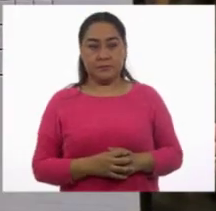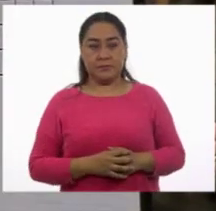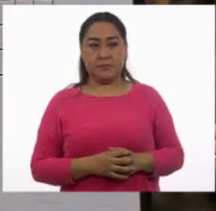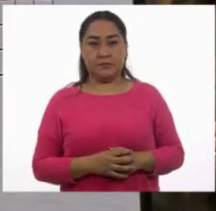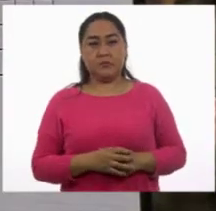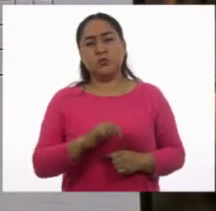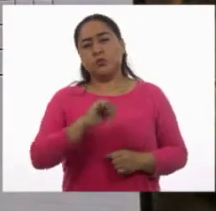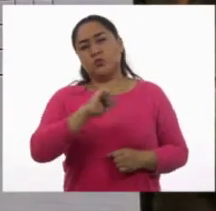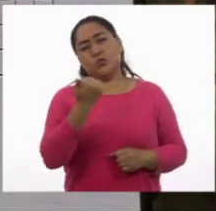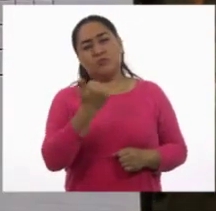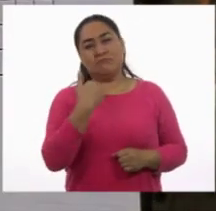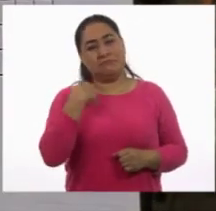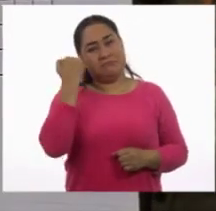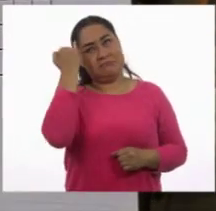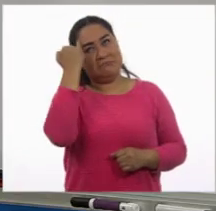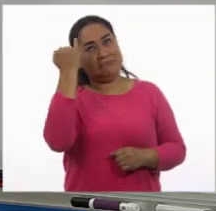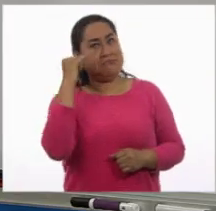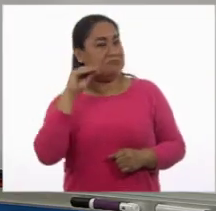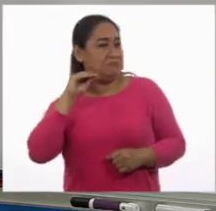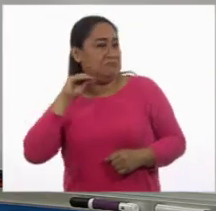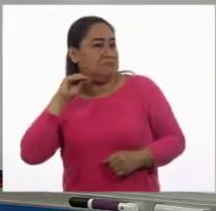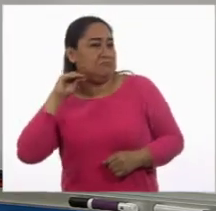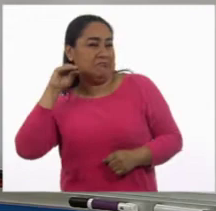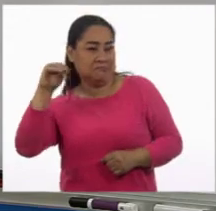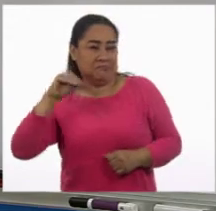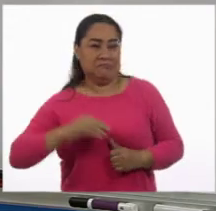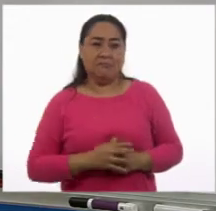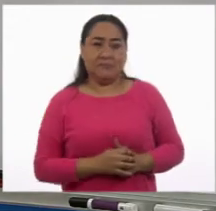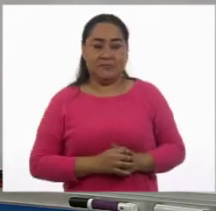Voy a colocar otro por aquí.